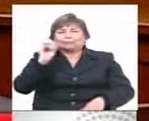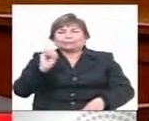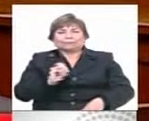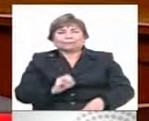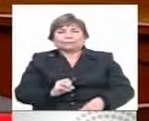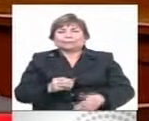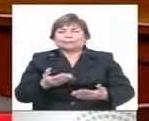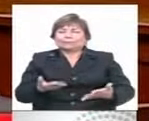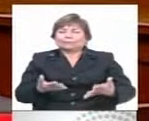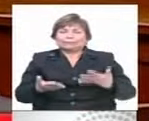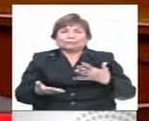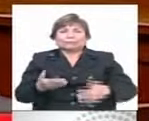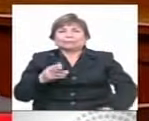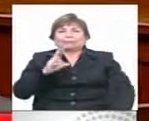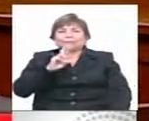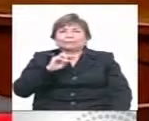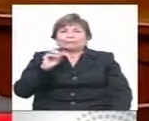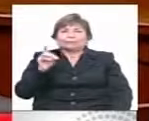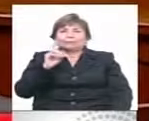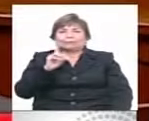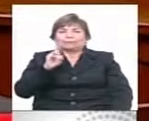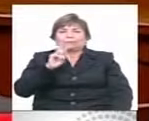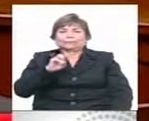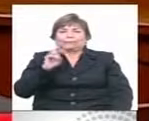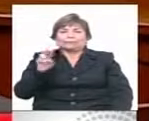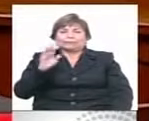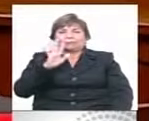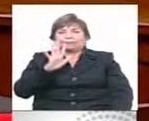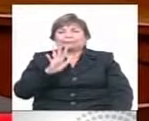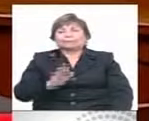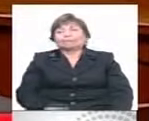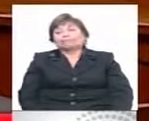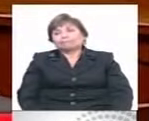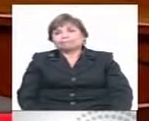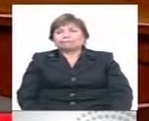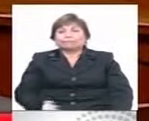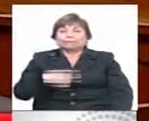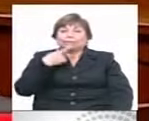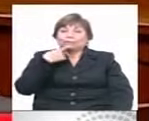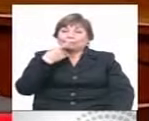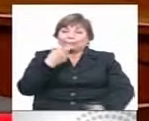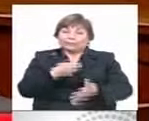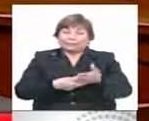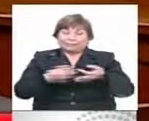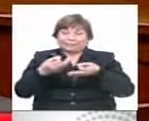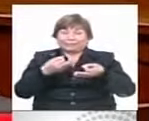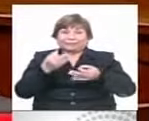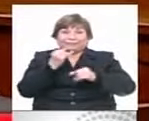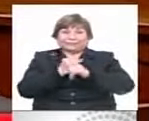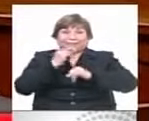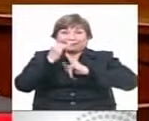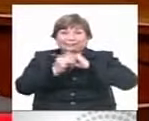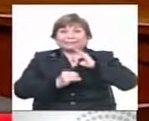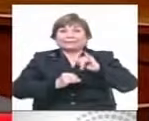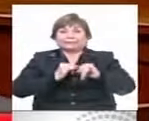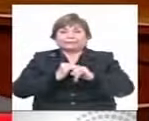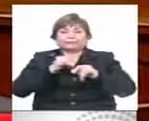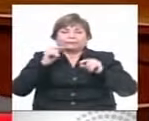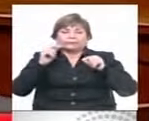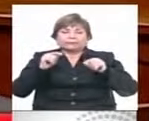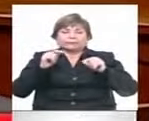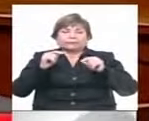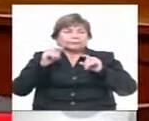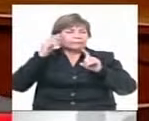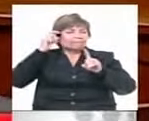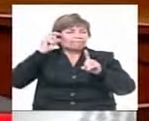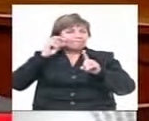en el periodo 2021-2025. Como ha dicho el Fondo Monetario Internacional, estas